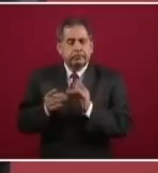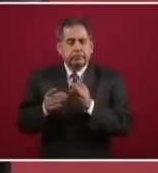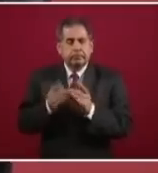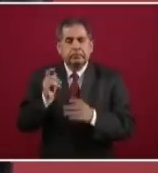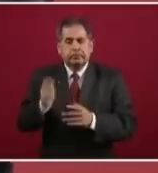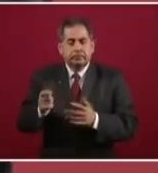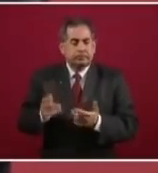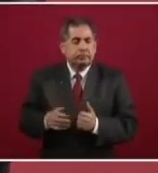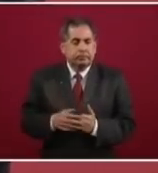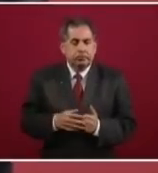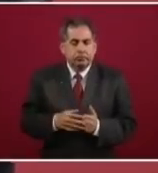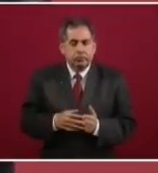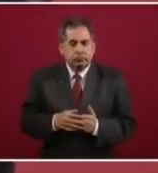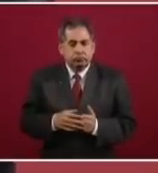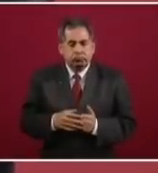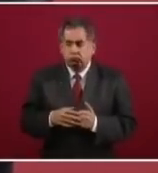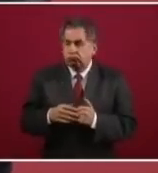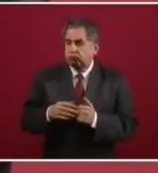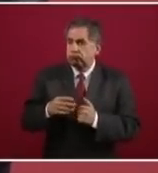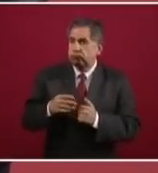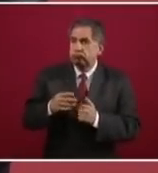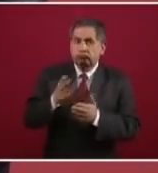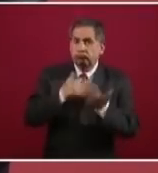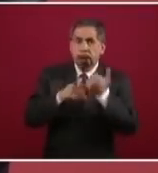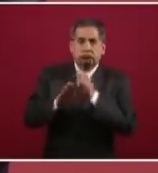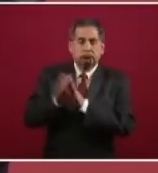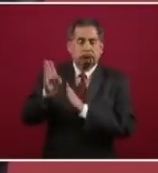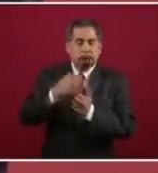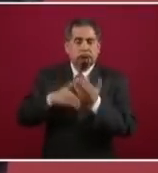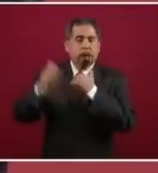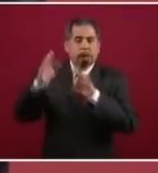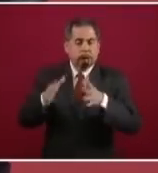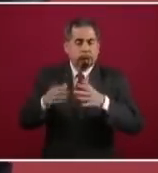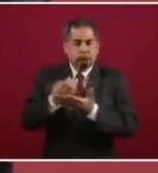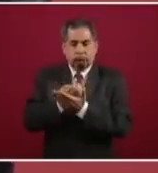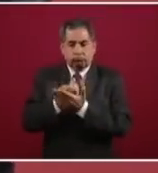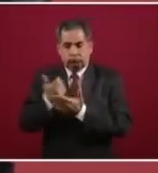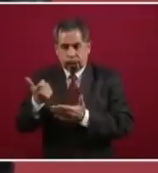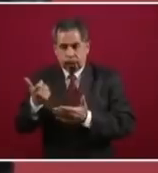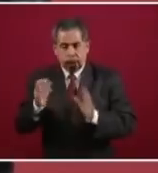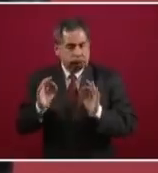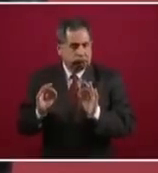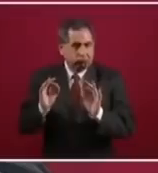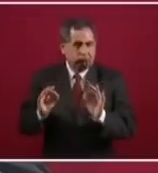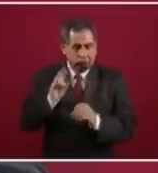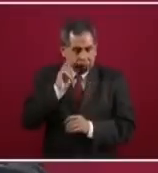que está habiendo crecimiento en la economía.